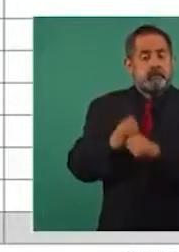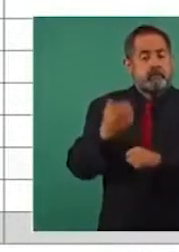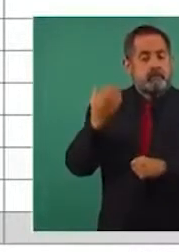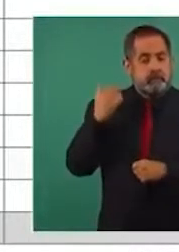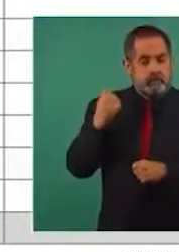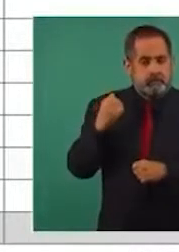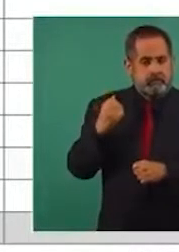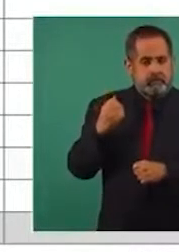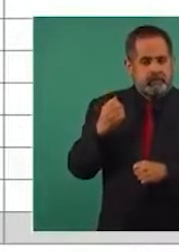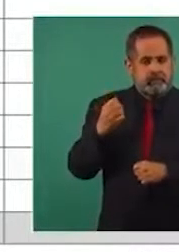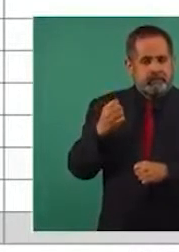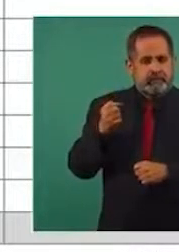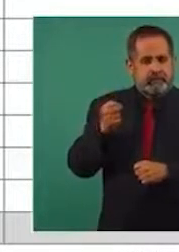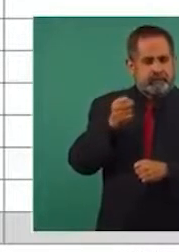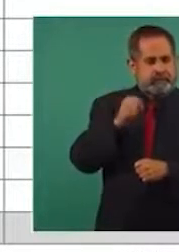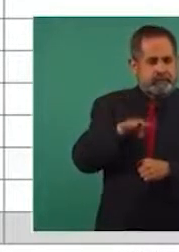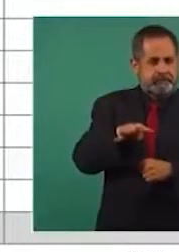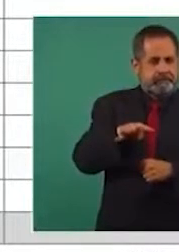19